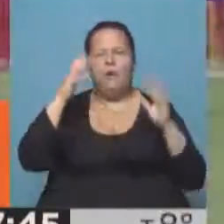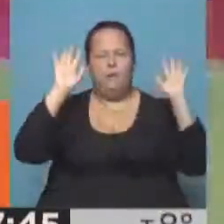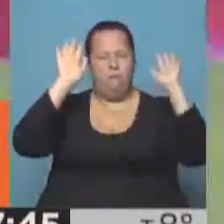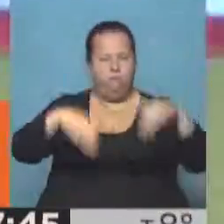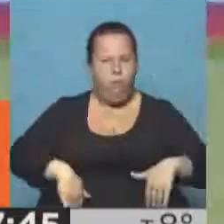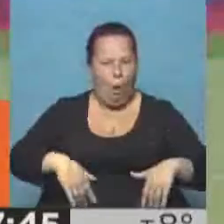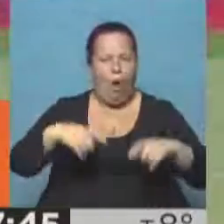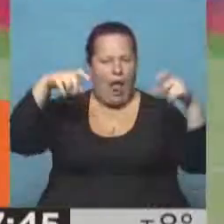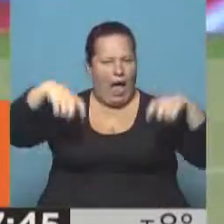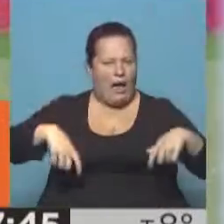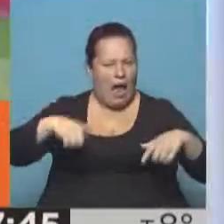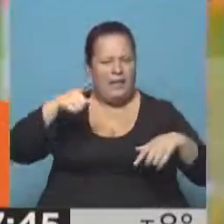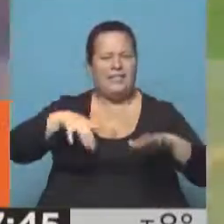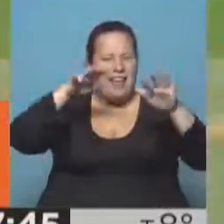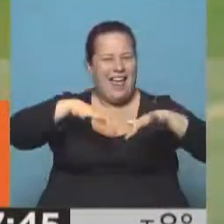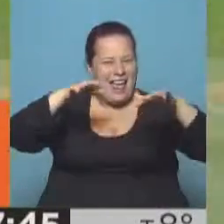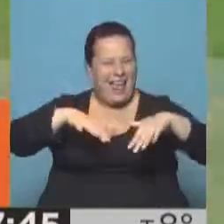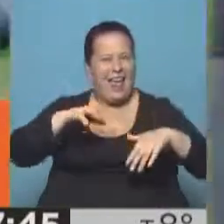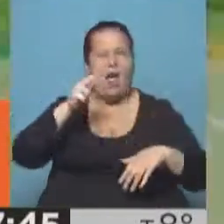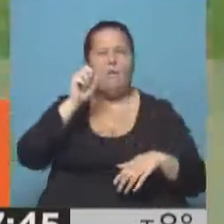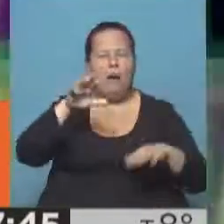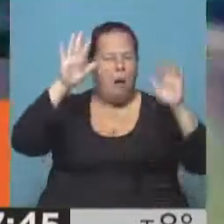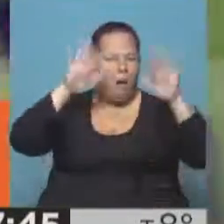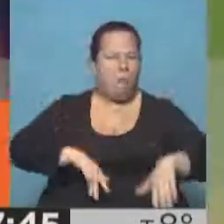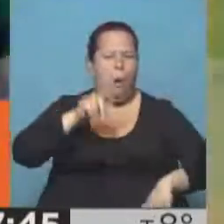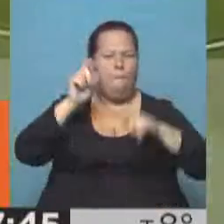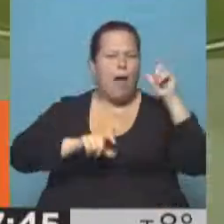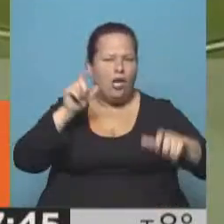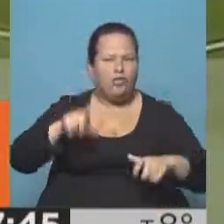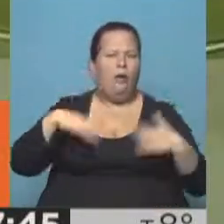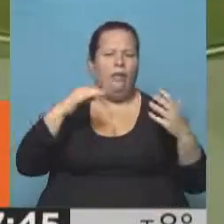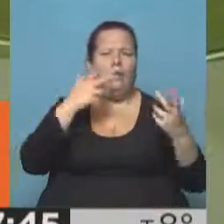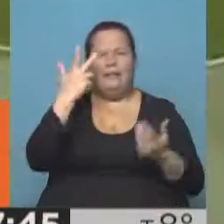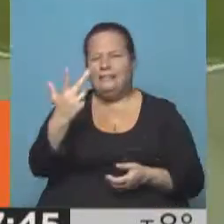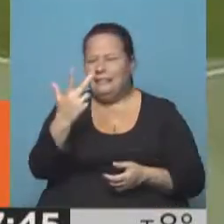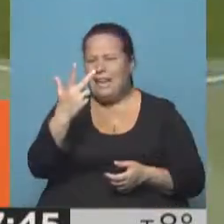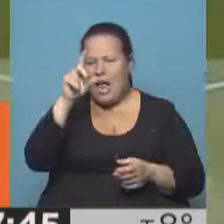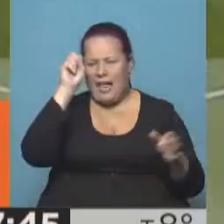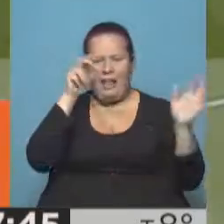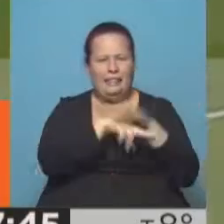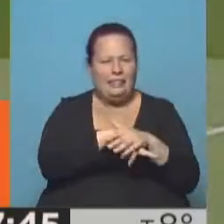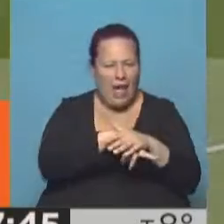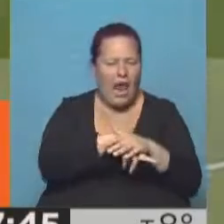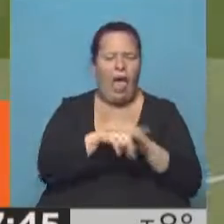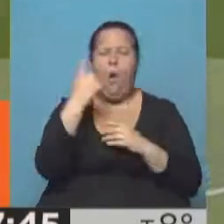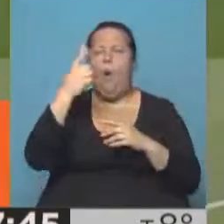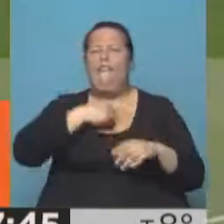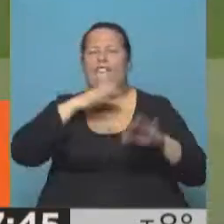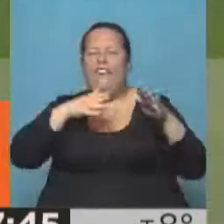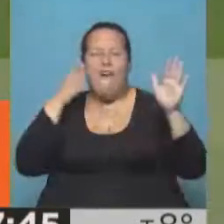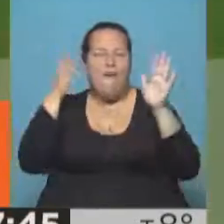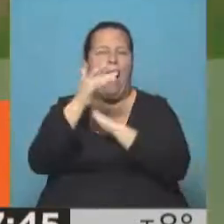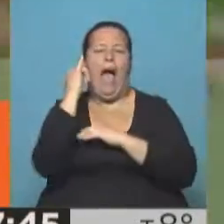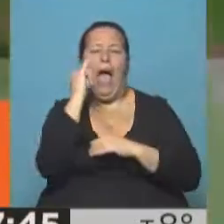tablones del estadio en la Popular. Se cayeron varias personas, de hecho tuvieron que ser tres por lo menos hospitalizadas, y un hincha que se iba a meter